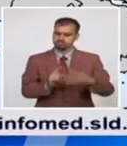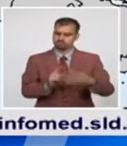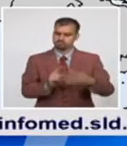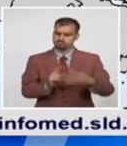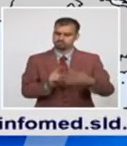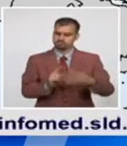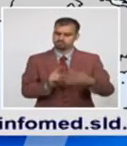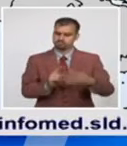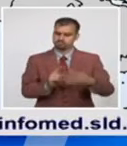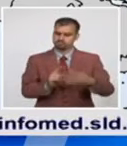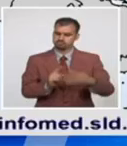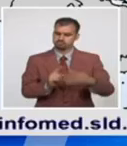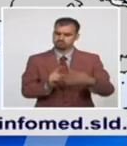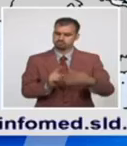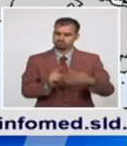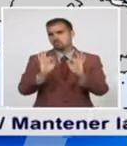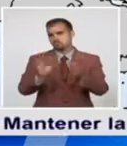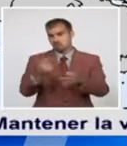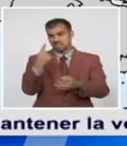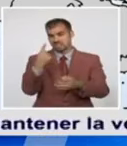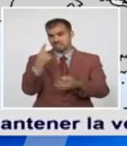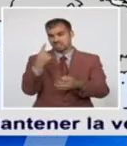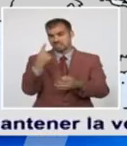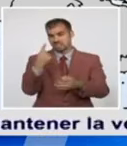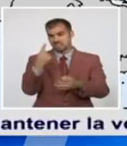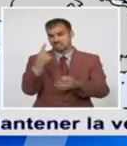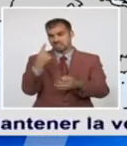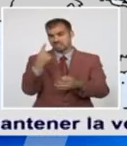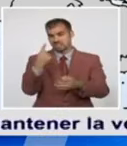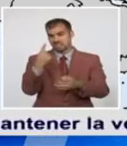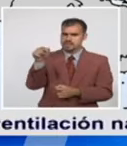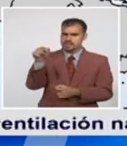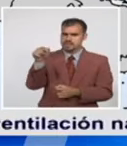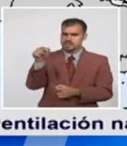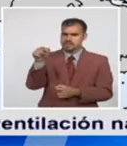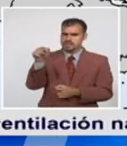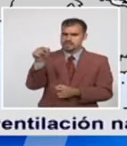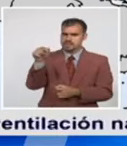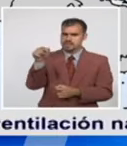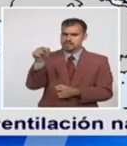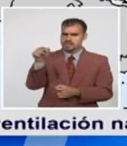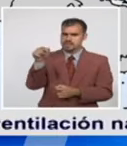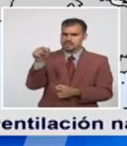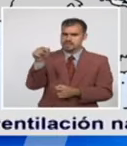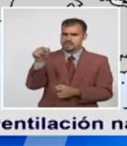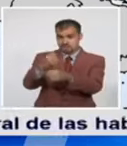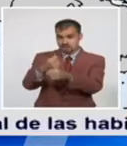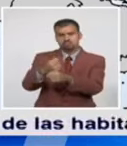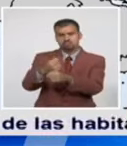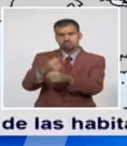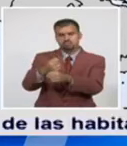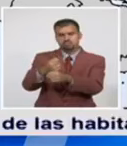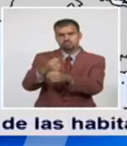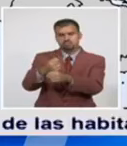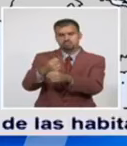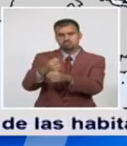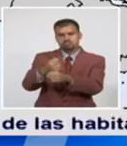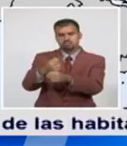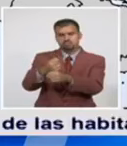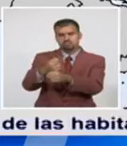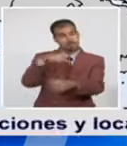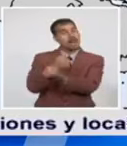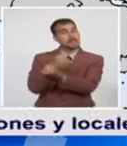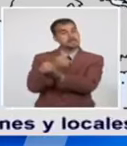también, ojo con el comportamiento, siempre su Consejo de Defensa, su equipo lo ha mantenido por los riesgos que tiene esta